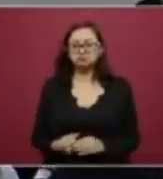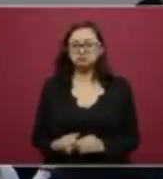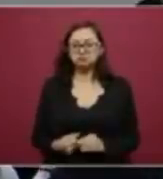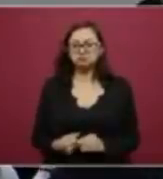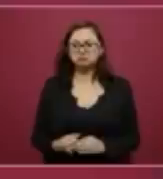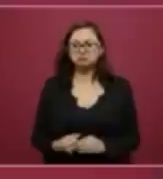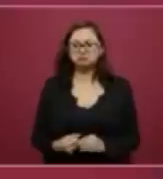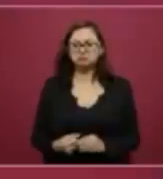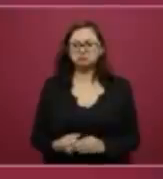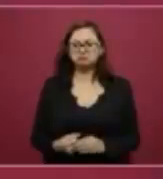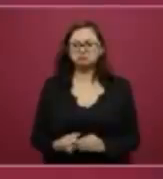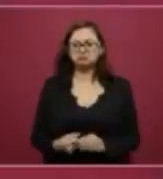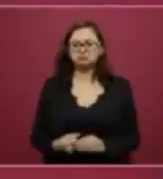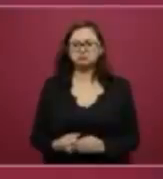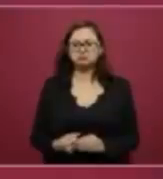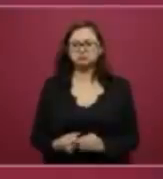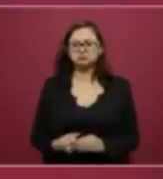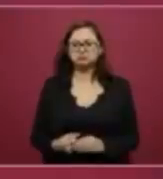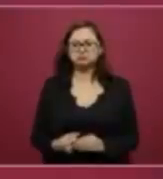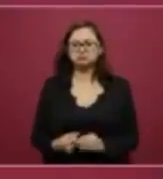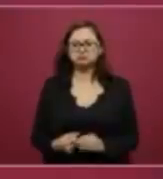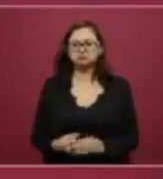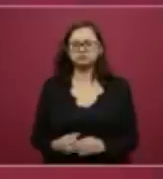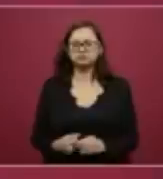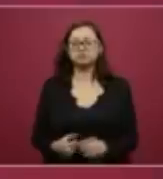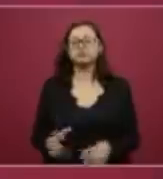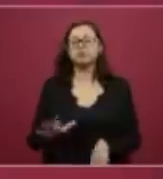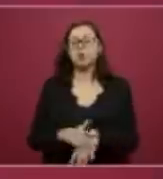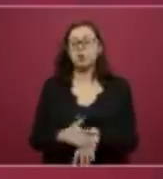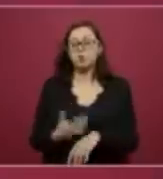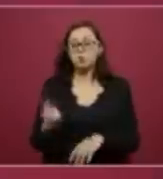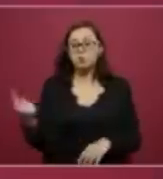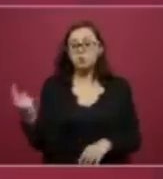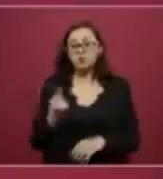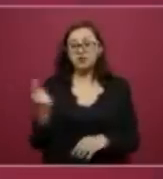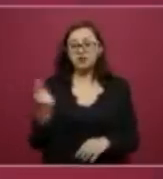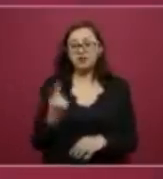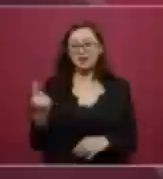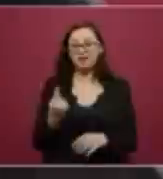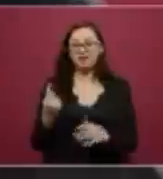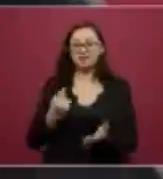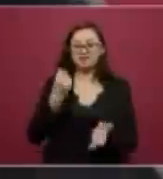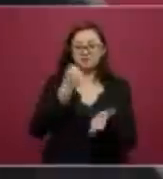resultó de que en el acuse de recibo